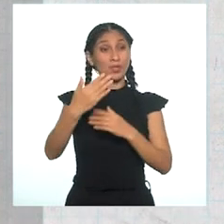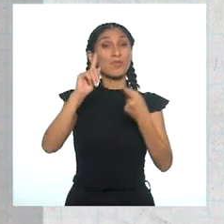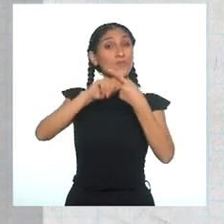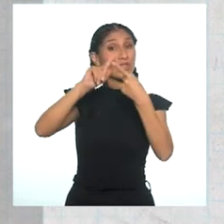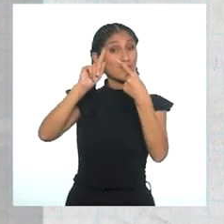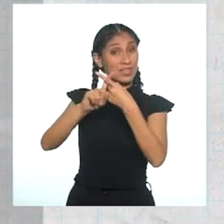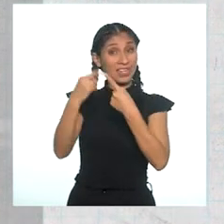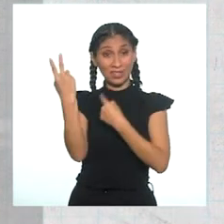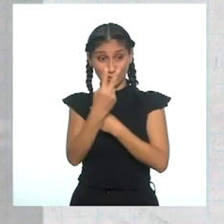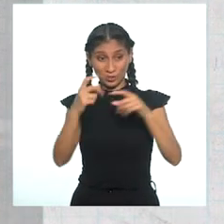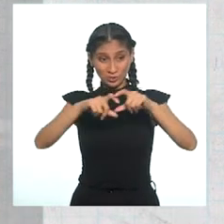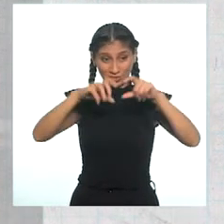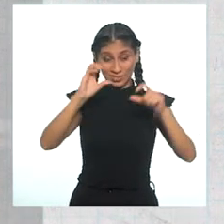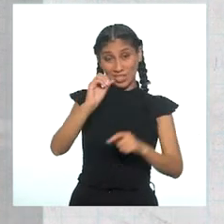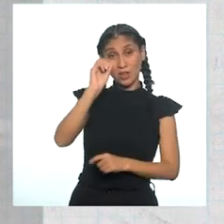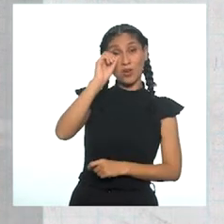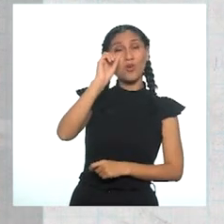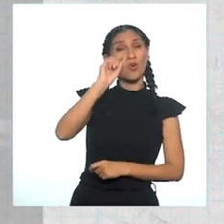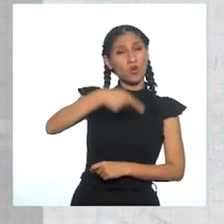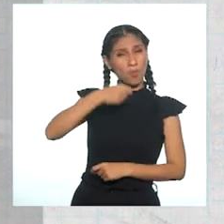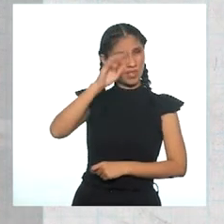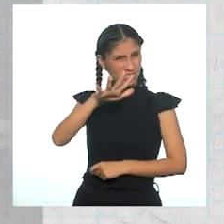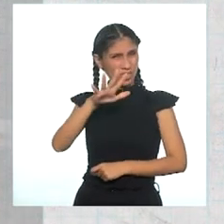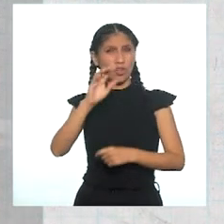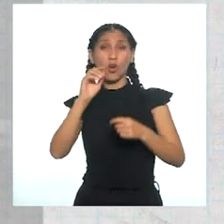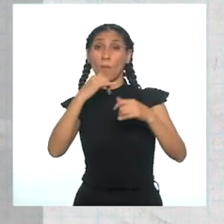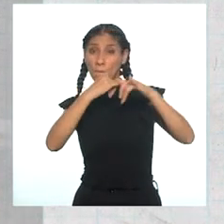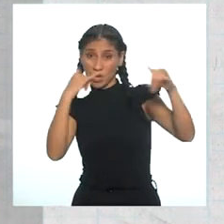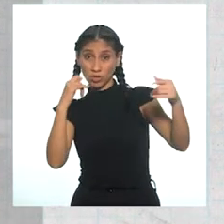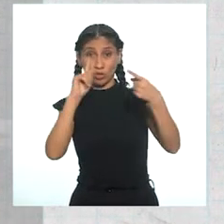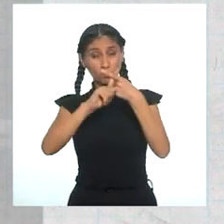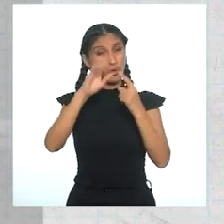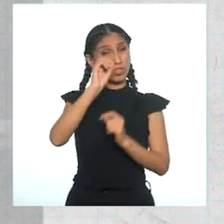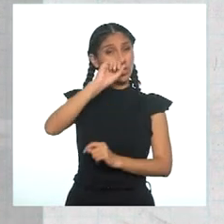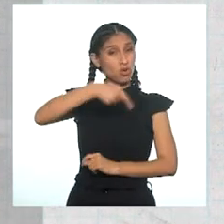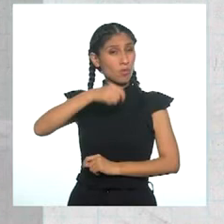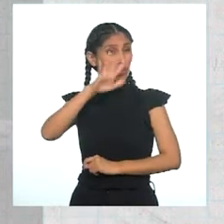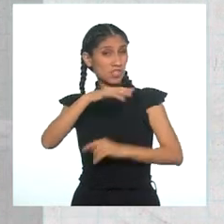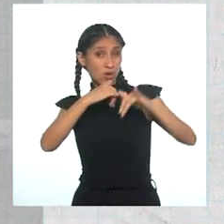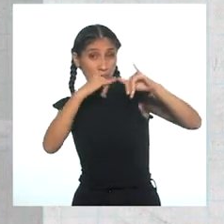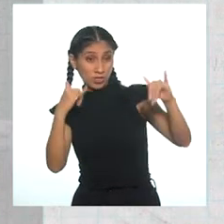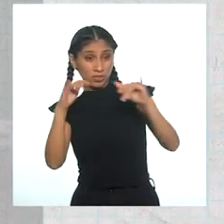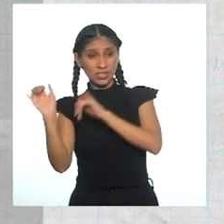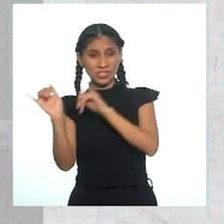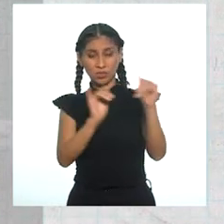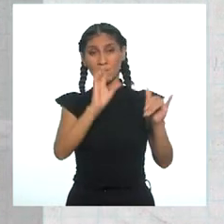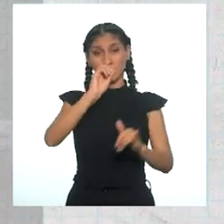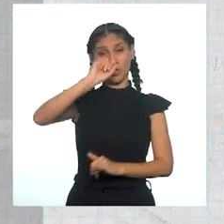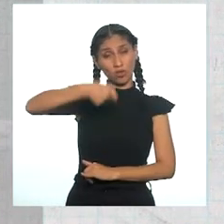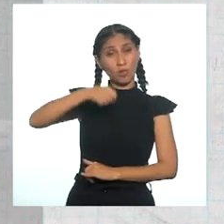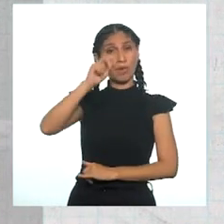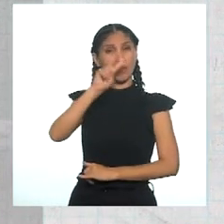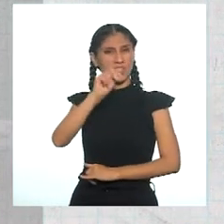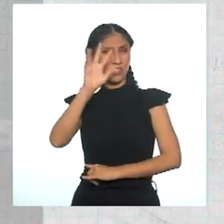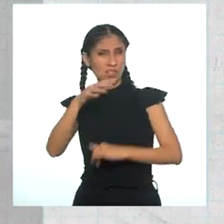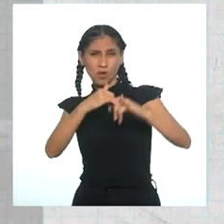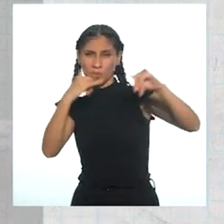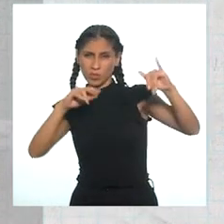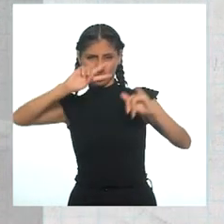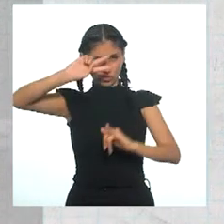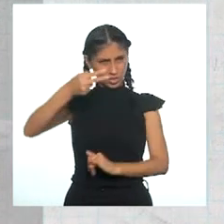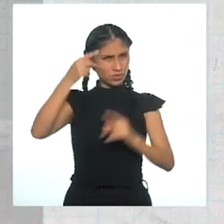ambas dimensiones. 0,5 metros por 0,5 metros es igual a 0,25 metros cuadrados.